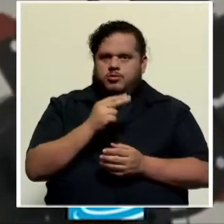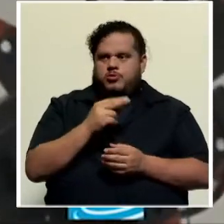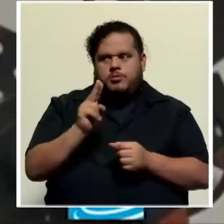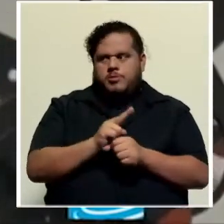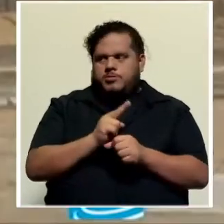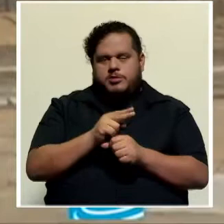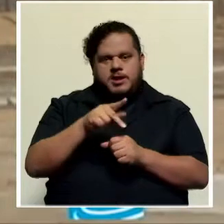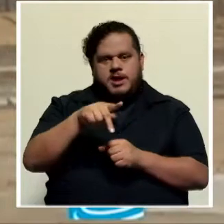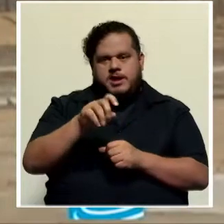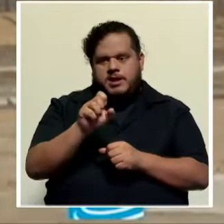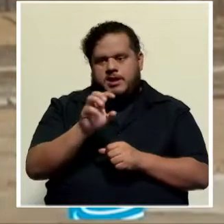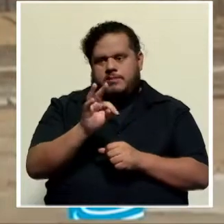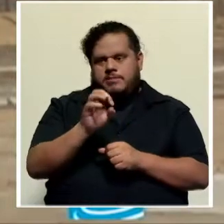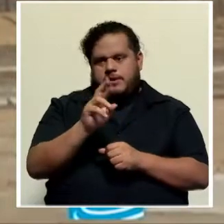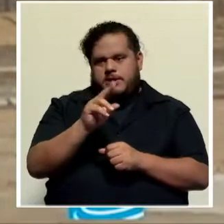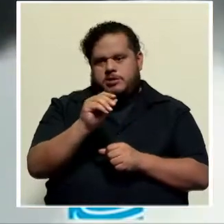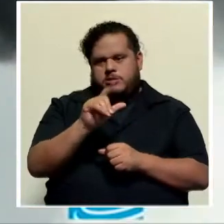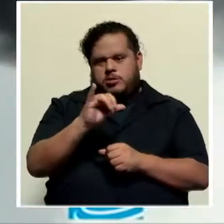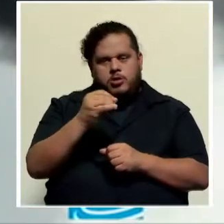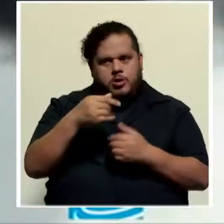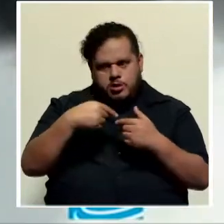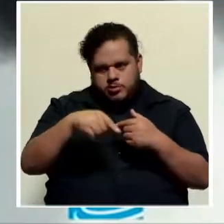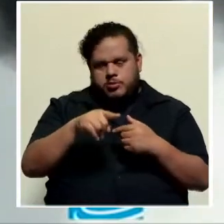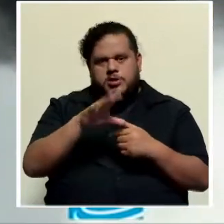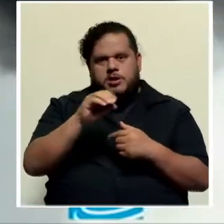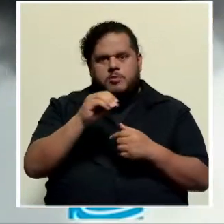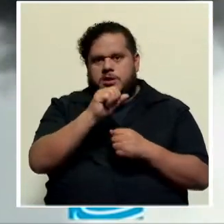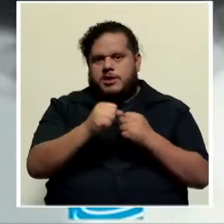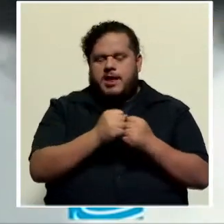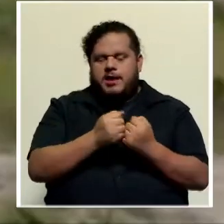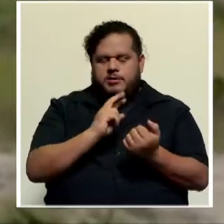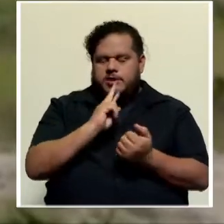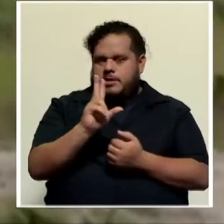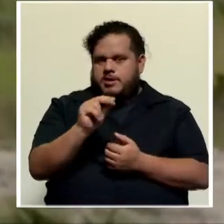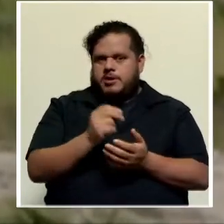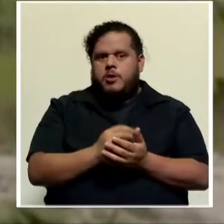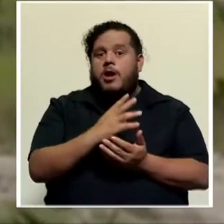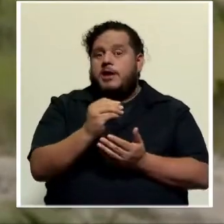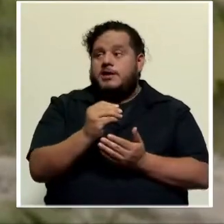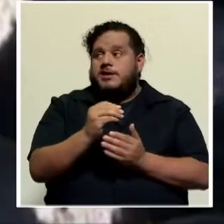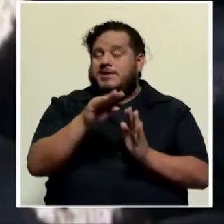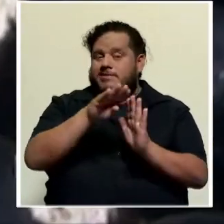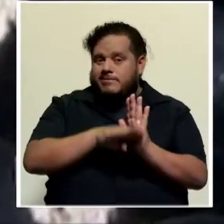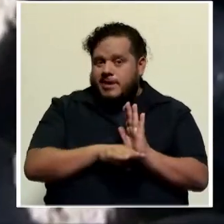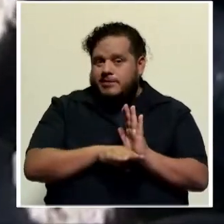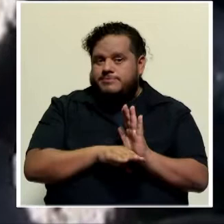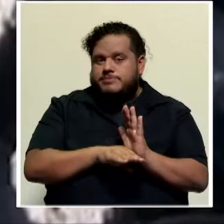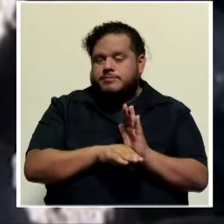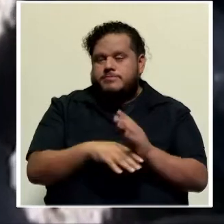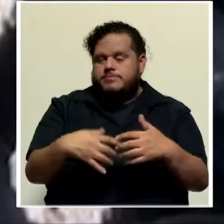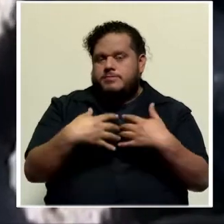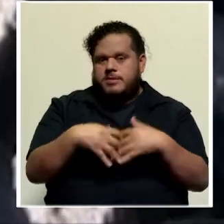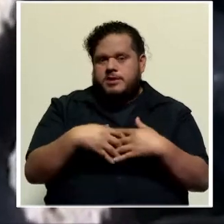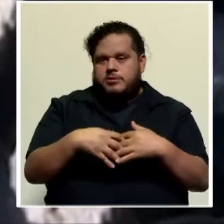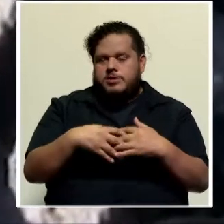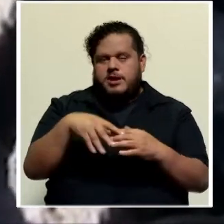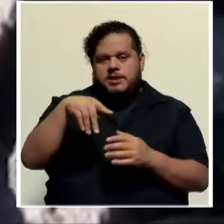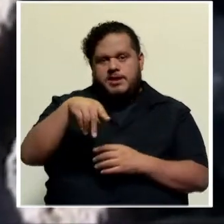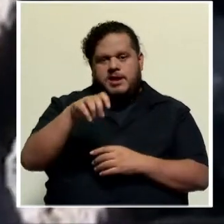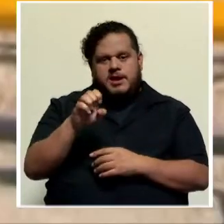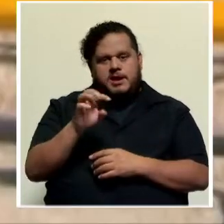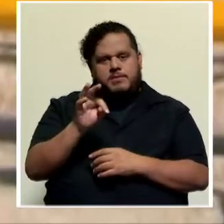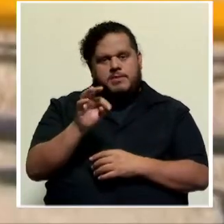y gas natural durante los próximos 50 años, definitivamente que no. Y mucho menos que la industria de petróleo y